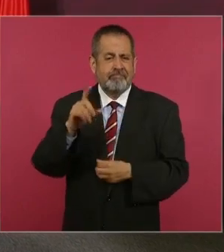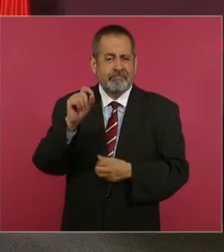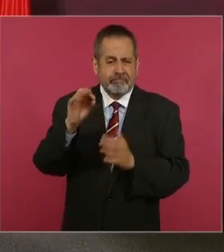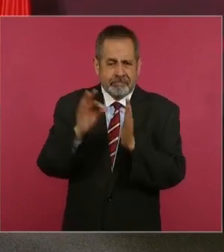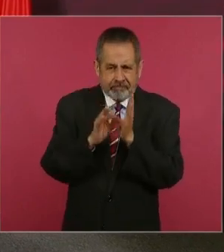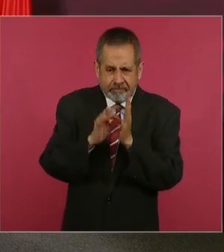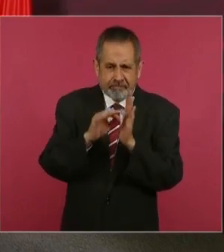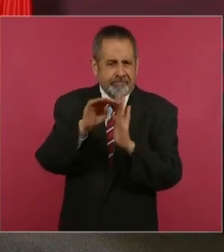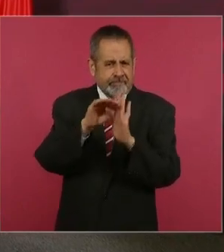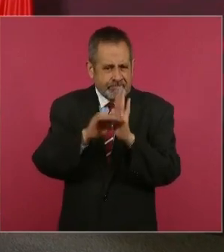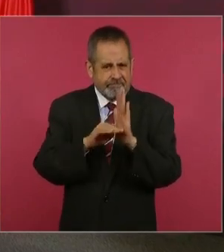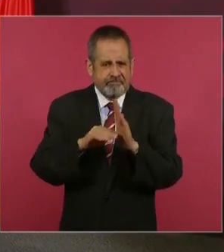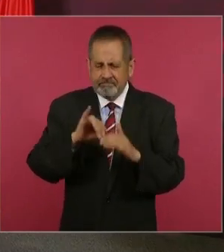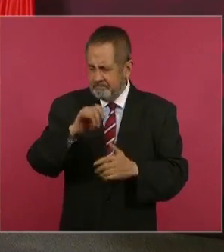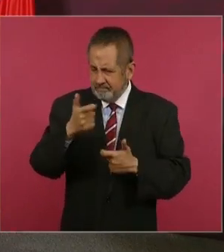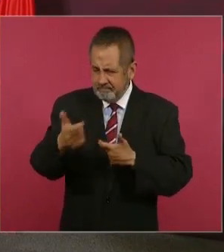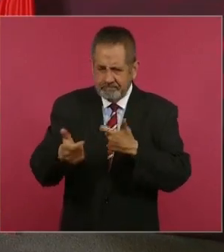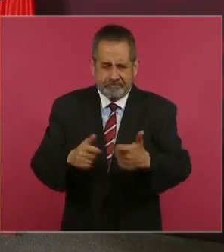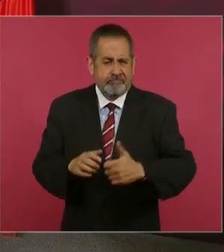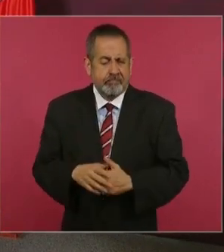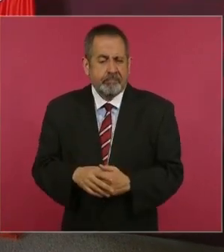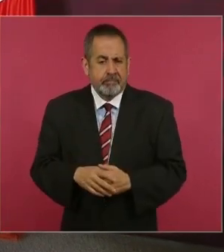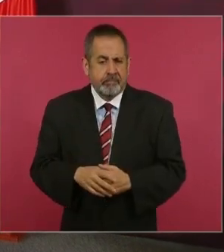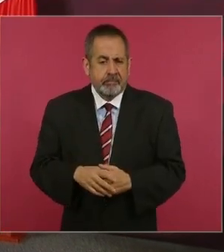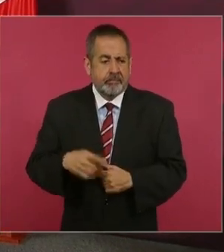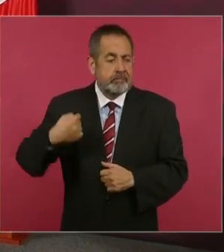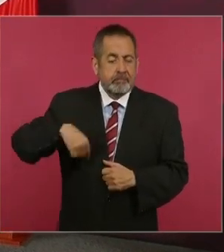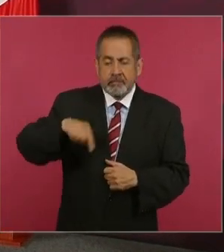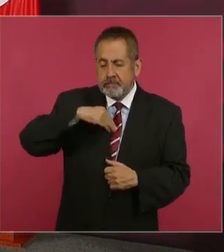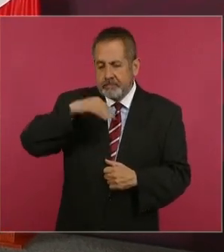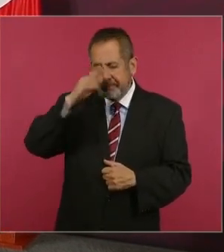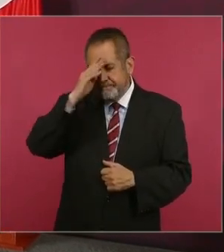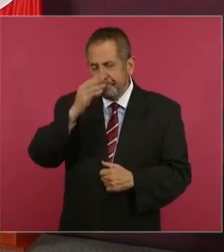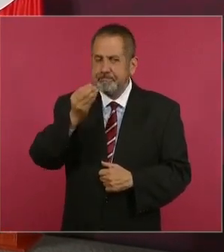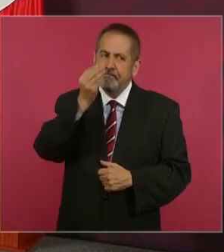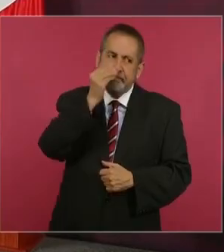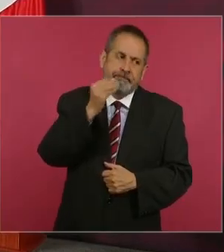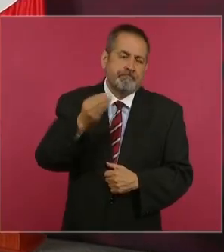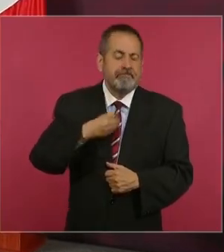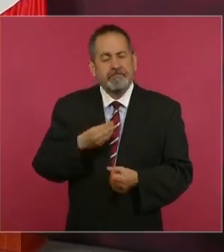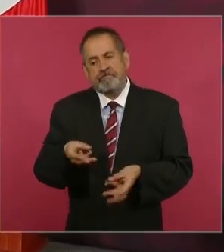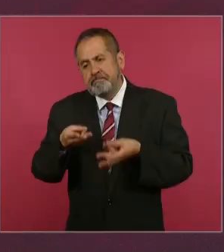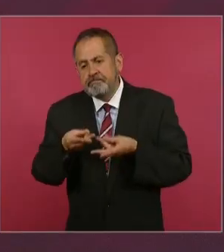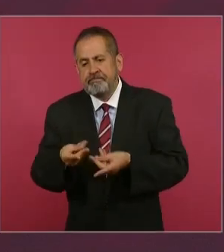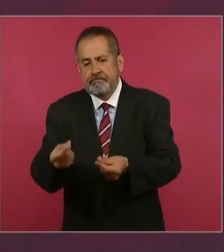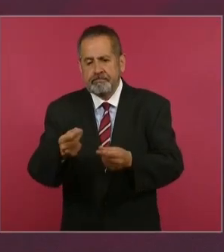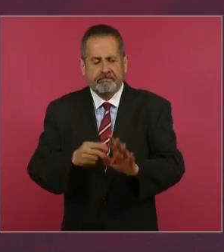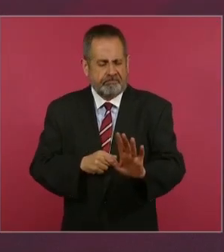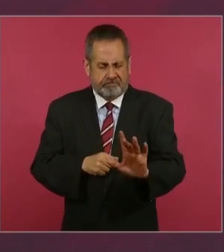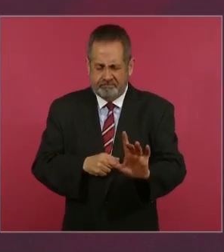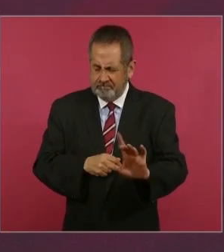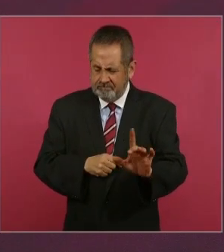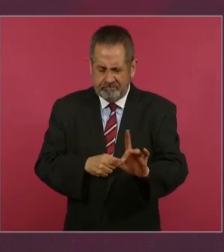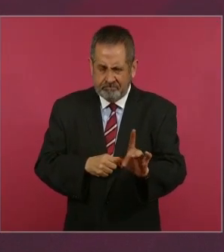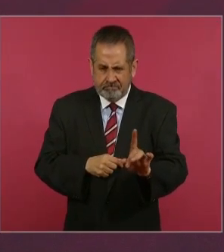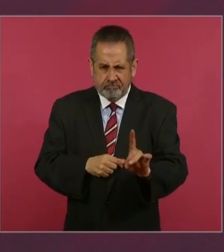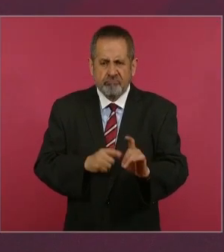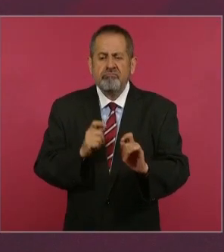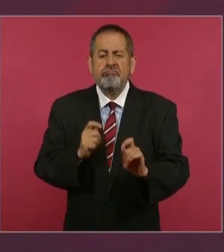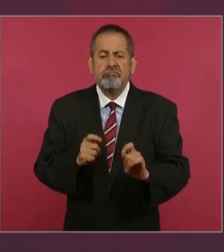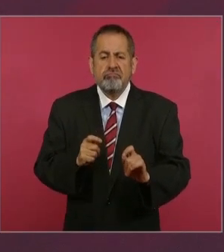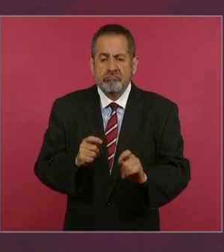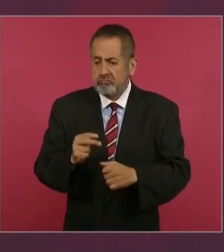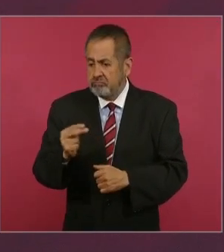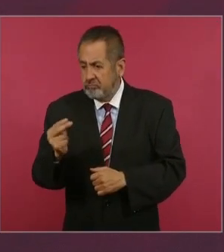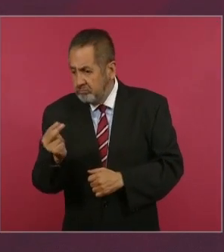programas y que no los consideramos eh o no consideramos